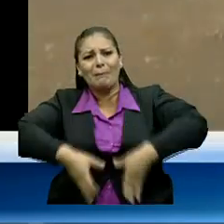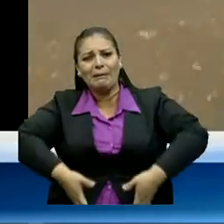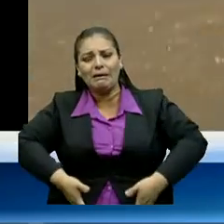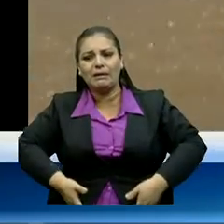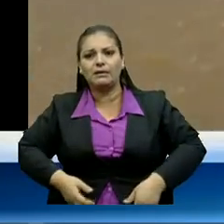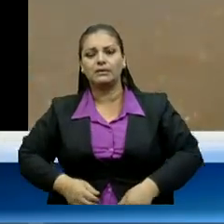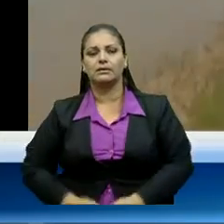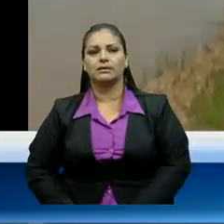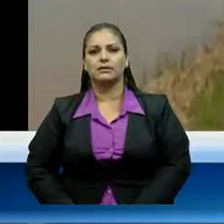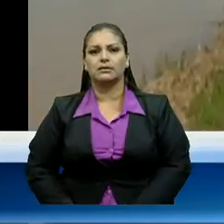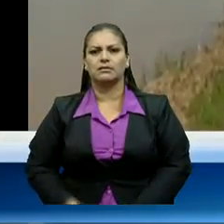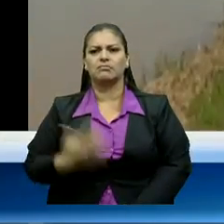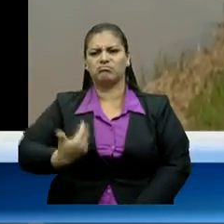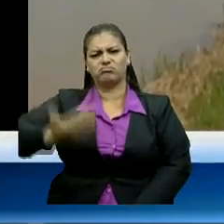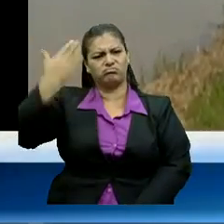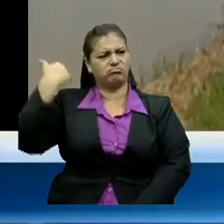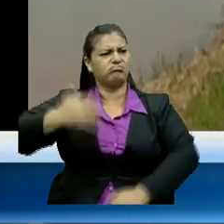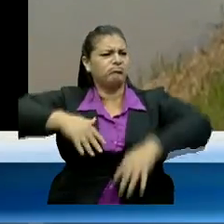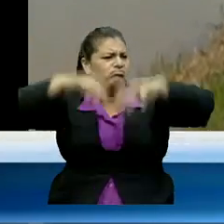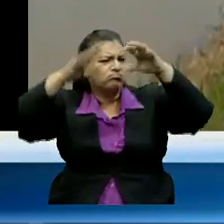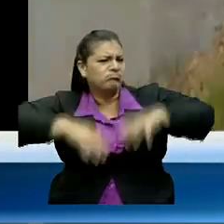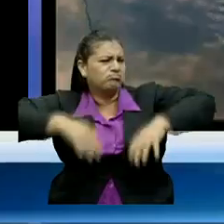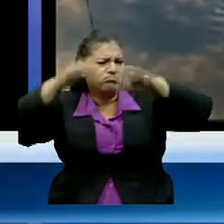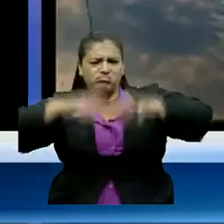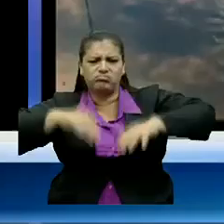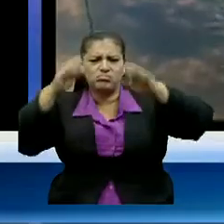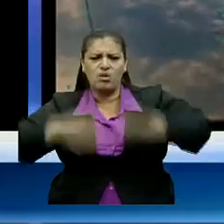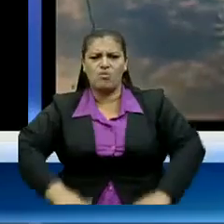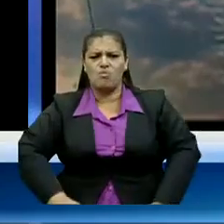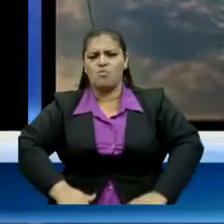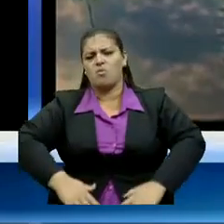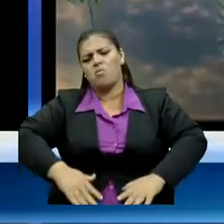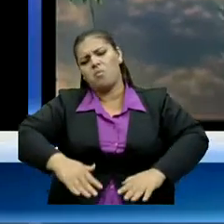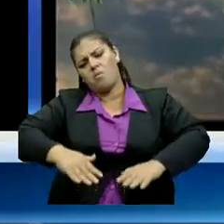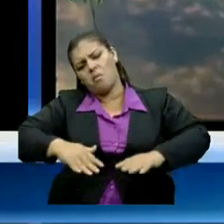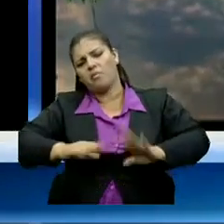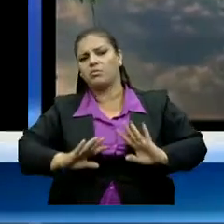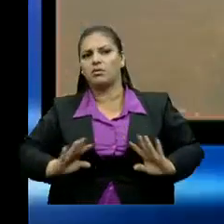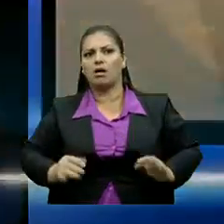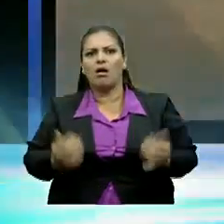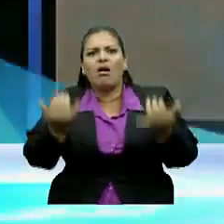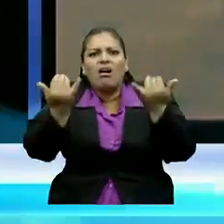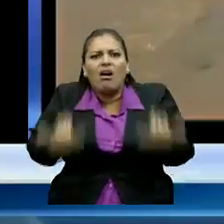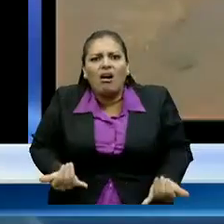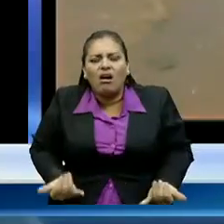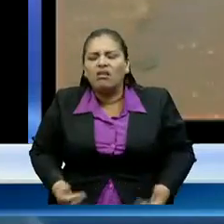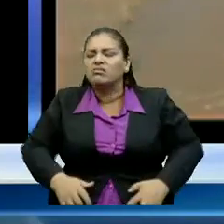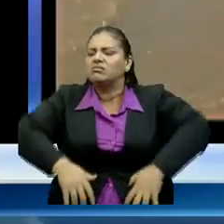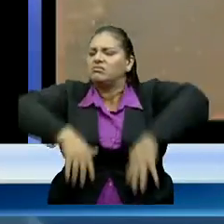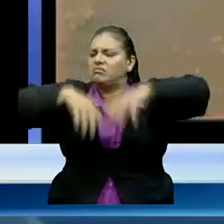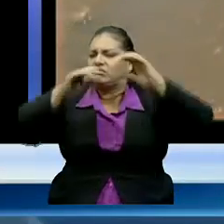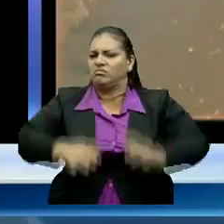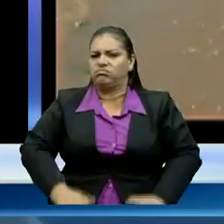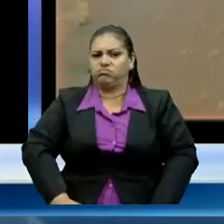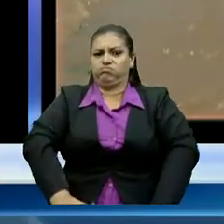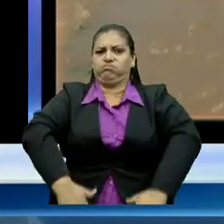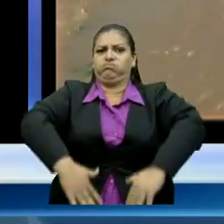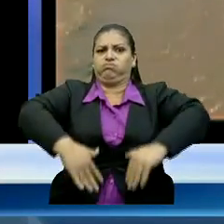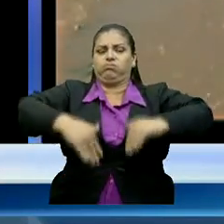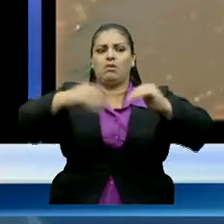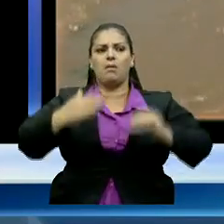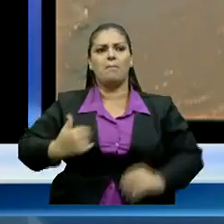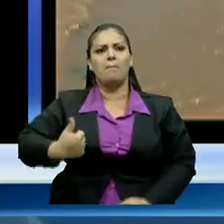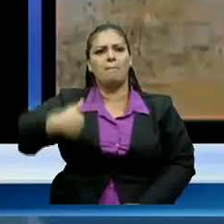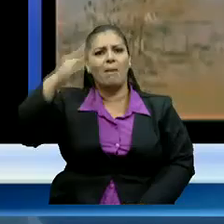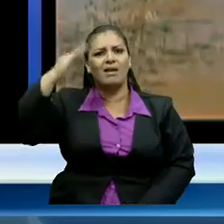intensidad. Apuran milagros cotidianos. ¿Cómo hacen con los alimentos y demás? Aquí se les lleva allá como se